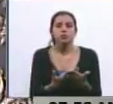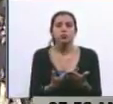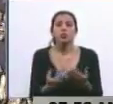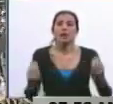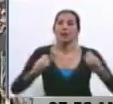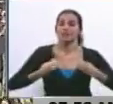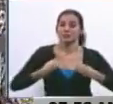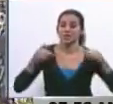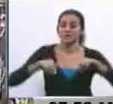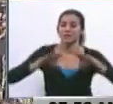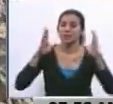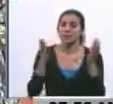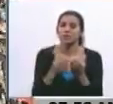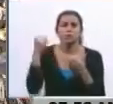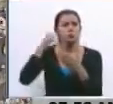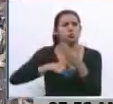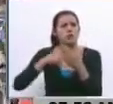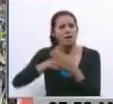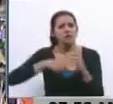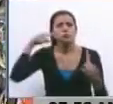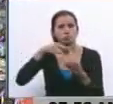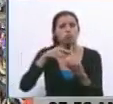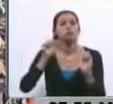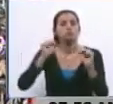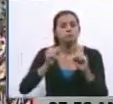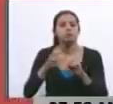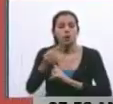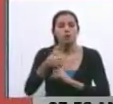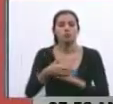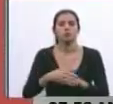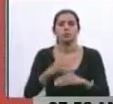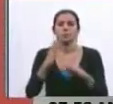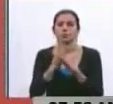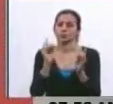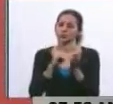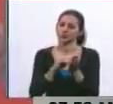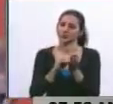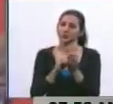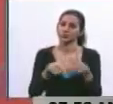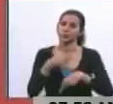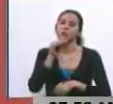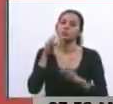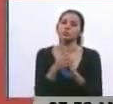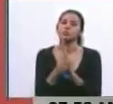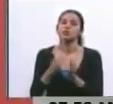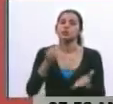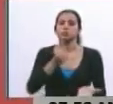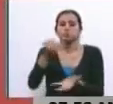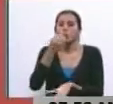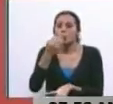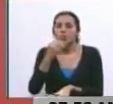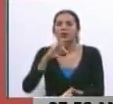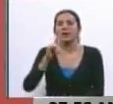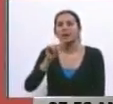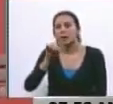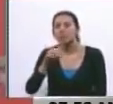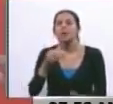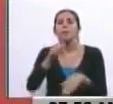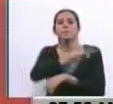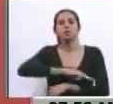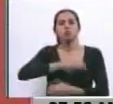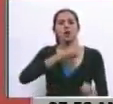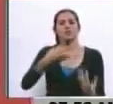y vamos a seguir luchando por eso, y lo estamos logrando. Vamos a hacer la pausa nuevamente, después vamos a conversar acerca de los CLAT y la gran misión de un abastecimiento soberano que ha sido punta de